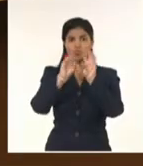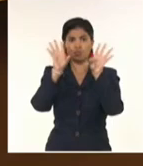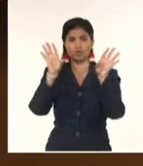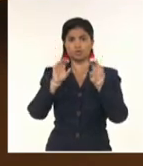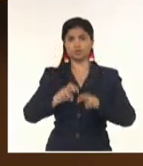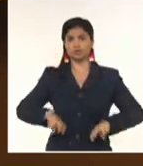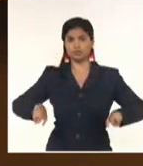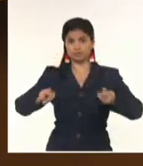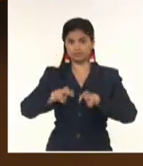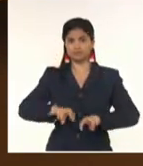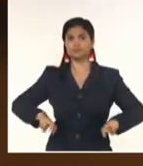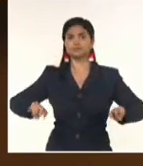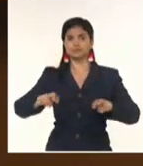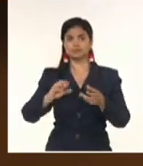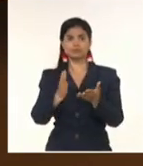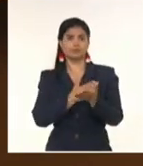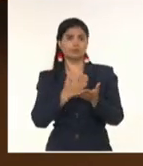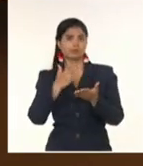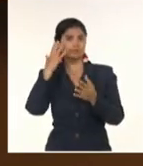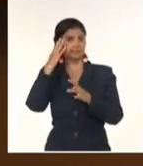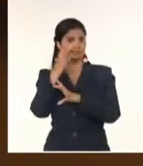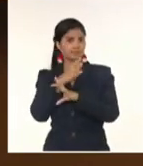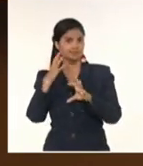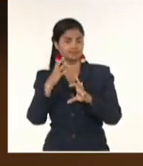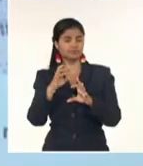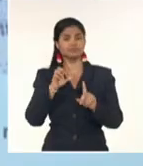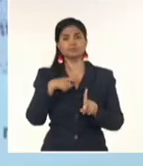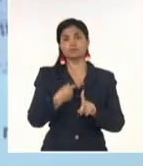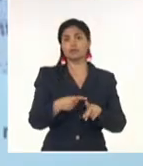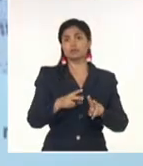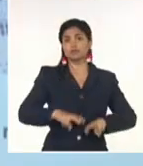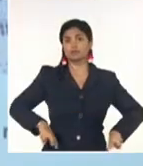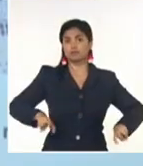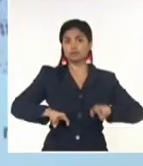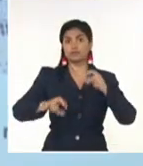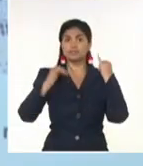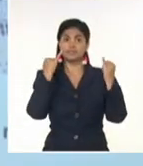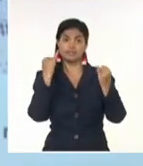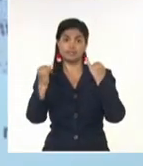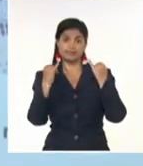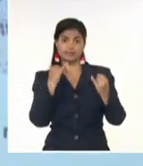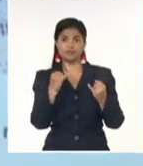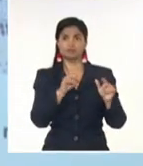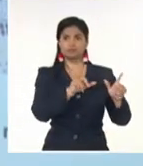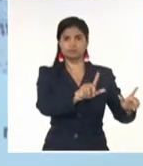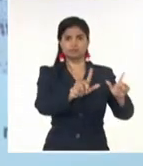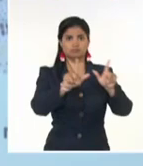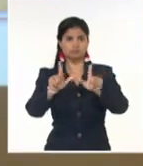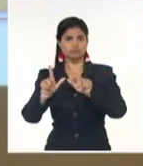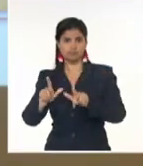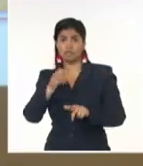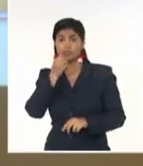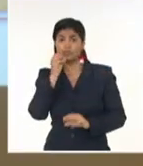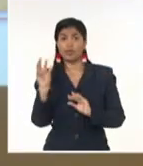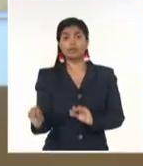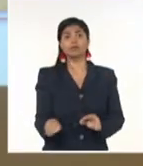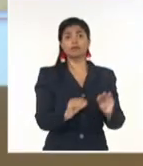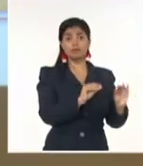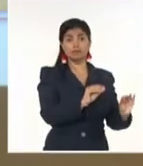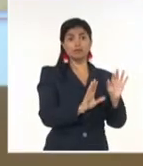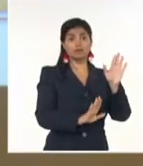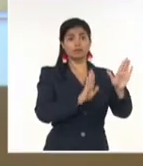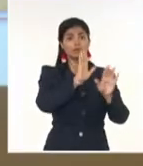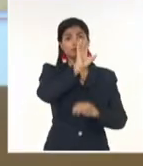investigaciones en revistas científicas, al igual que la revisión e identificación de colecciones museables y la realización de intercambios como